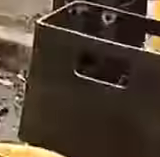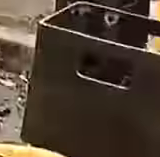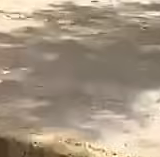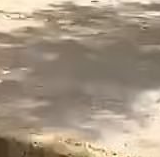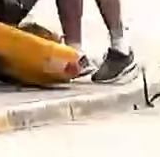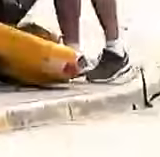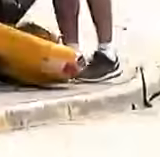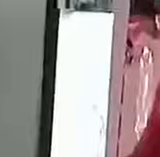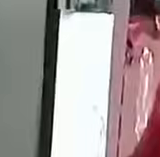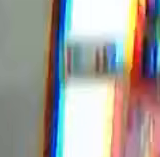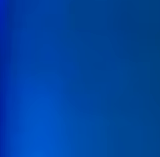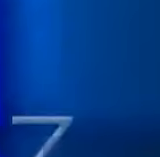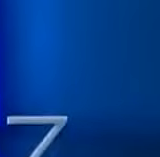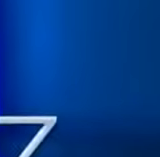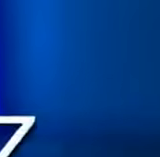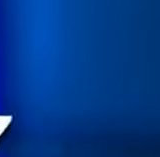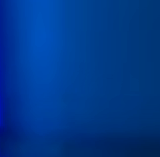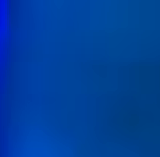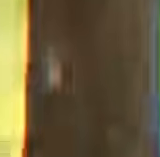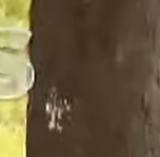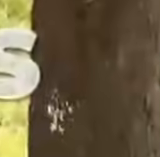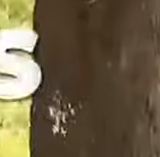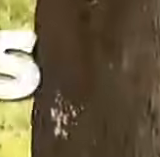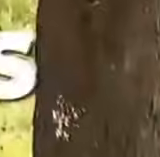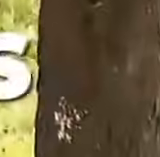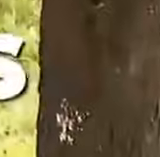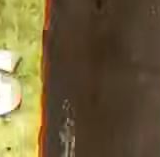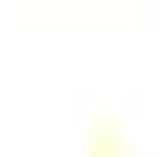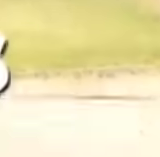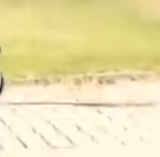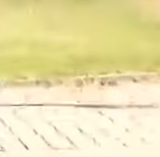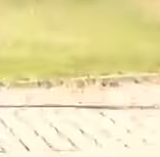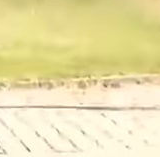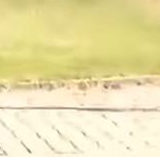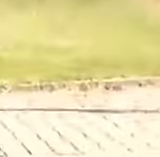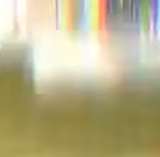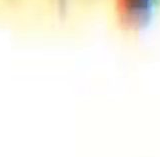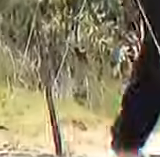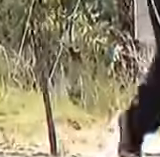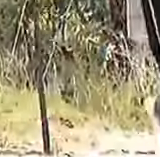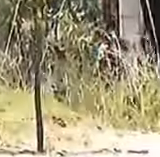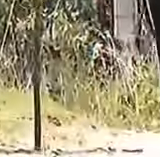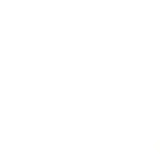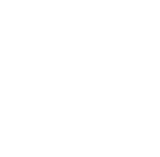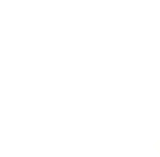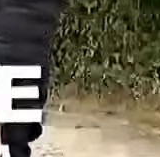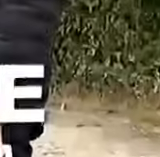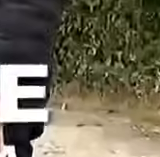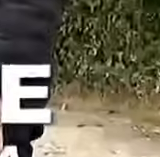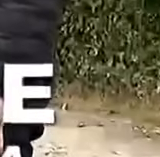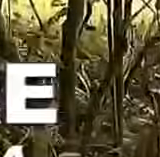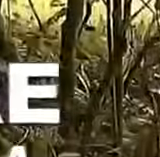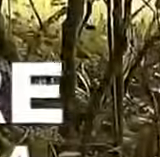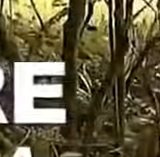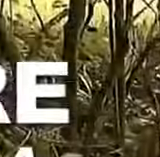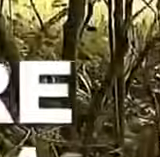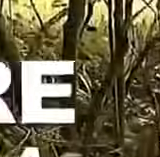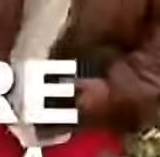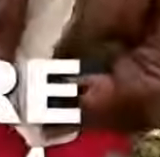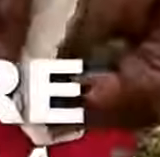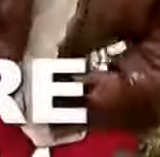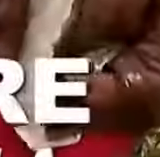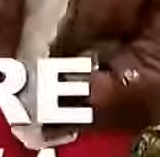En Televistazo en la Comunidad escuchamos su voz. Informó para Ecuavisa. Informó para Ecuavisa. Estamos donde ocurre la noticia.